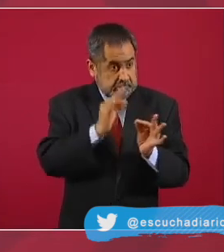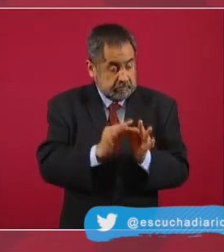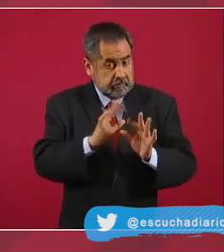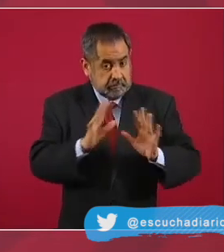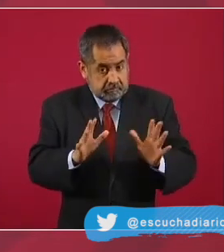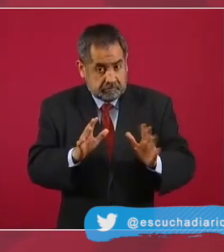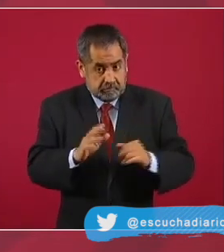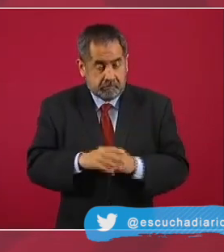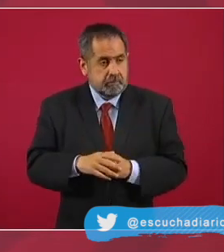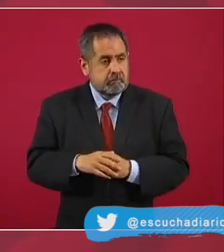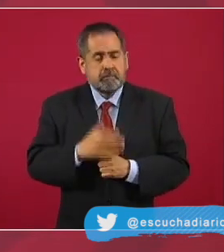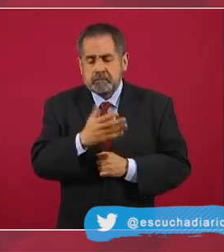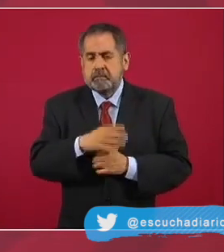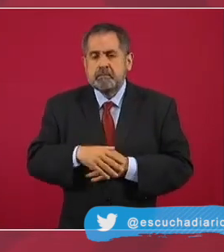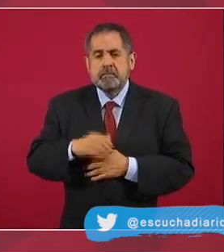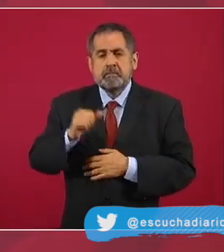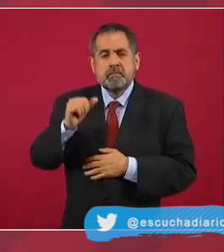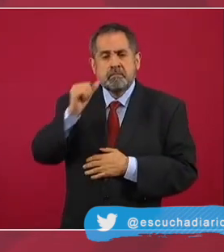por la noche